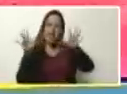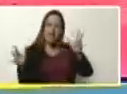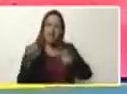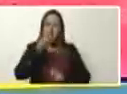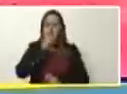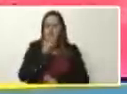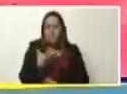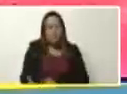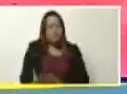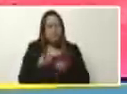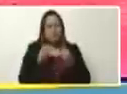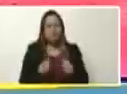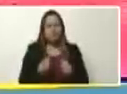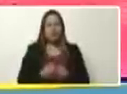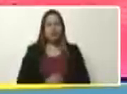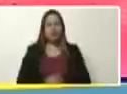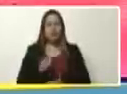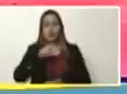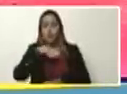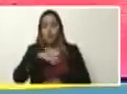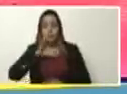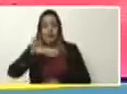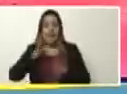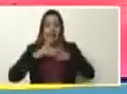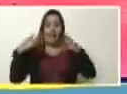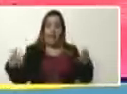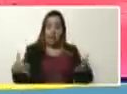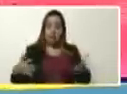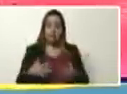hermoso. Nuestro país va a ser grande.